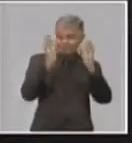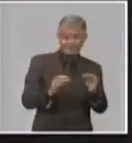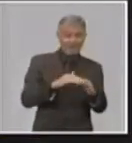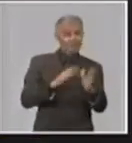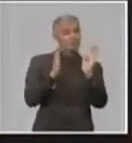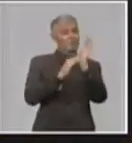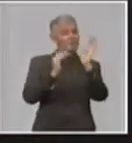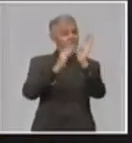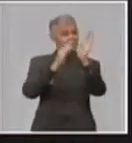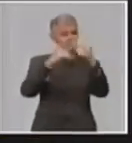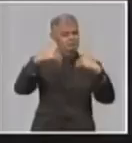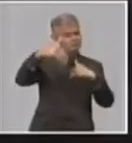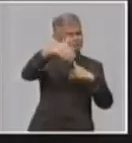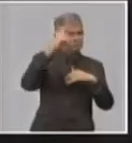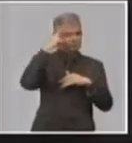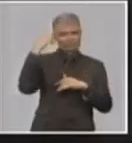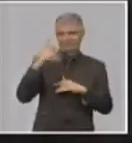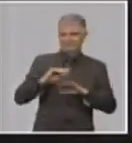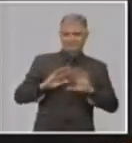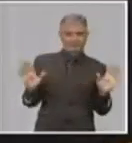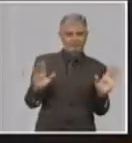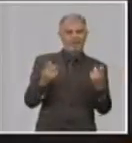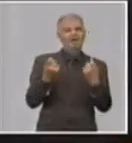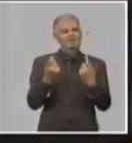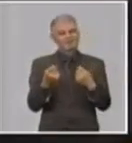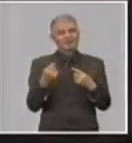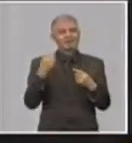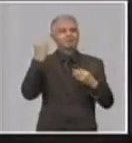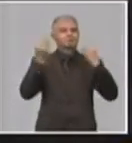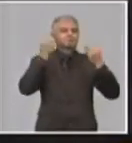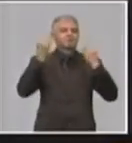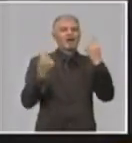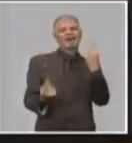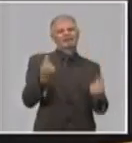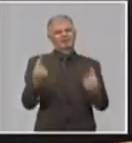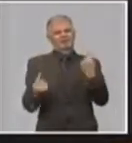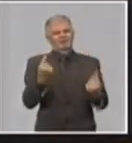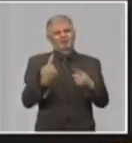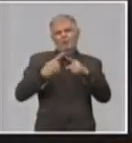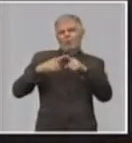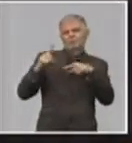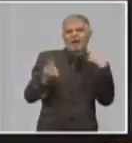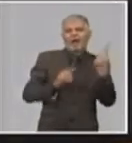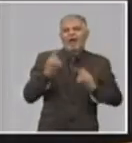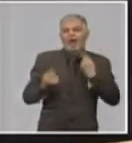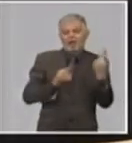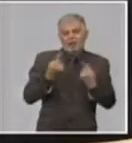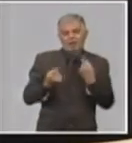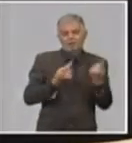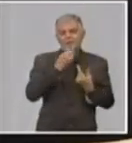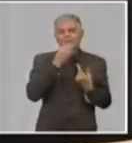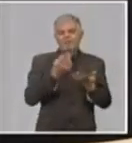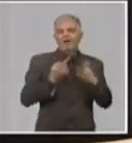también para bajar gente, bajar personas de la parte más difícil de esta enfermedad. Esa es la apuesta.